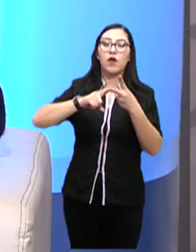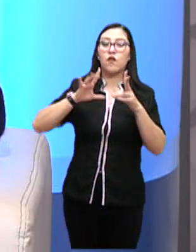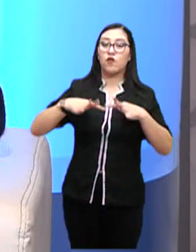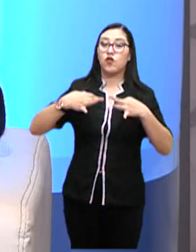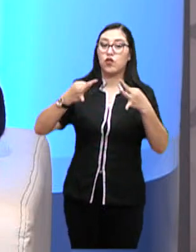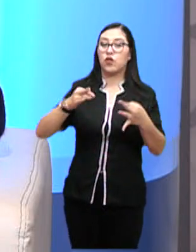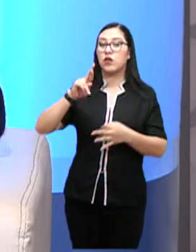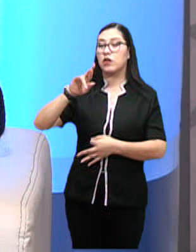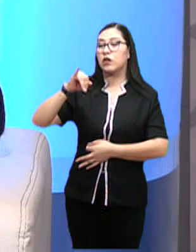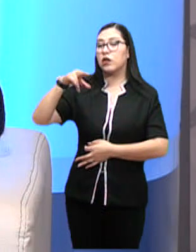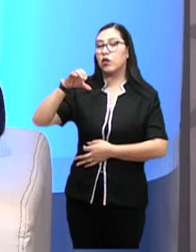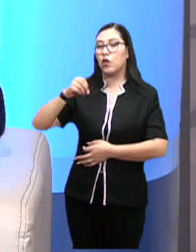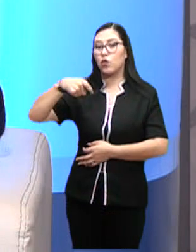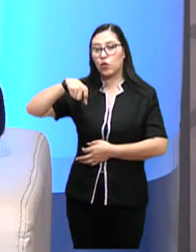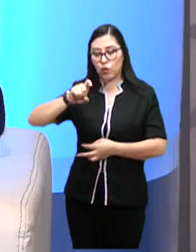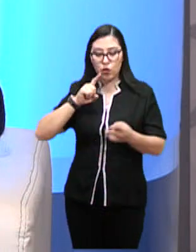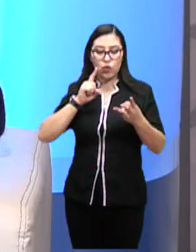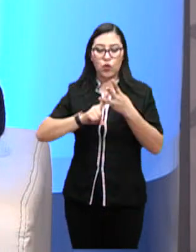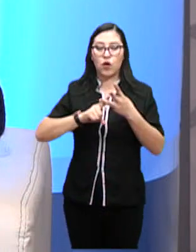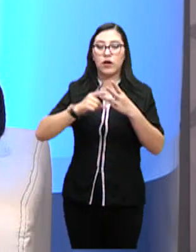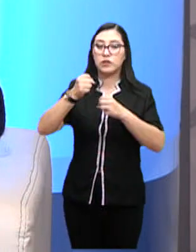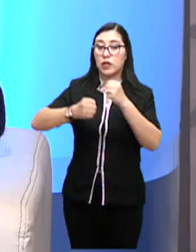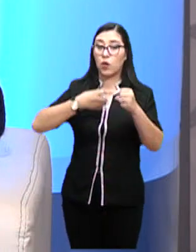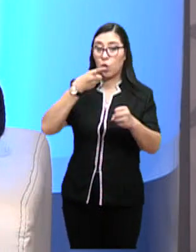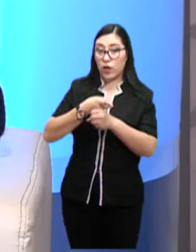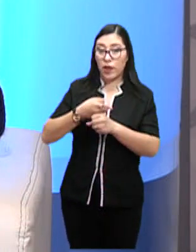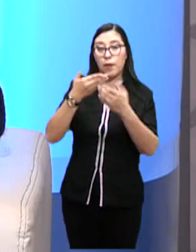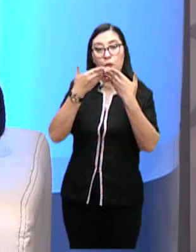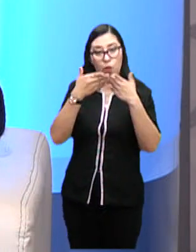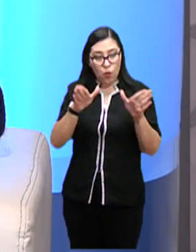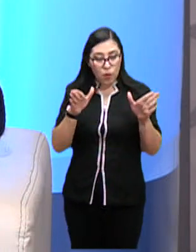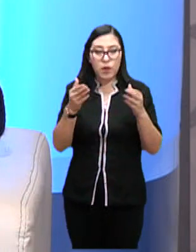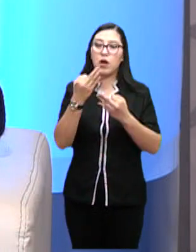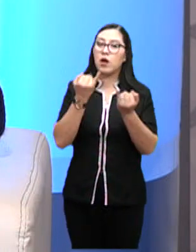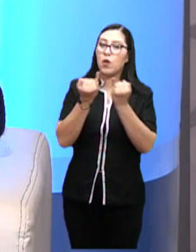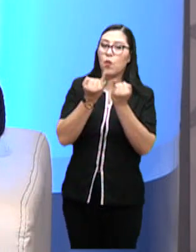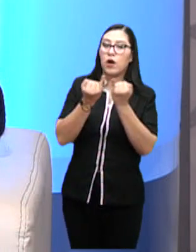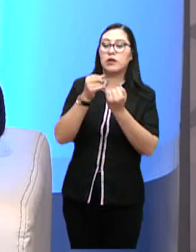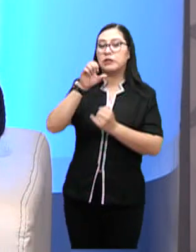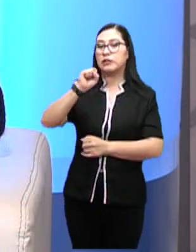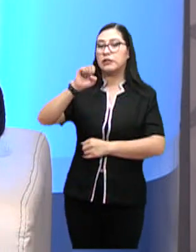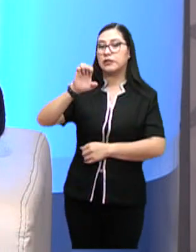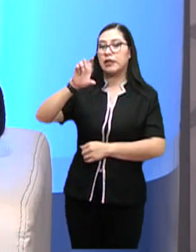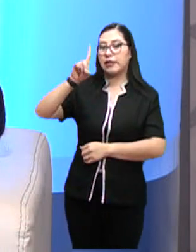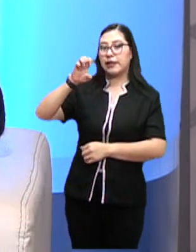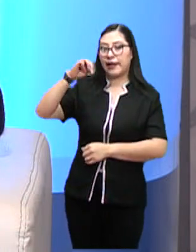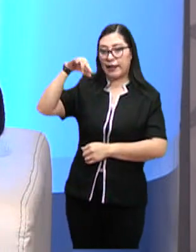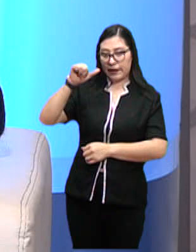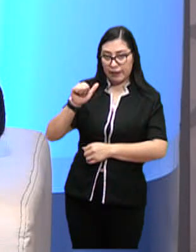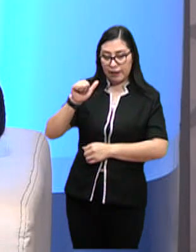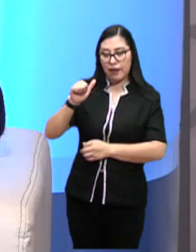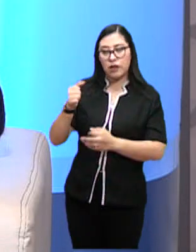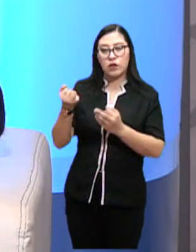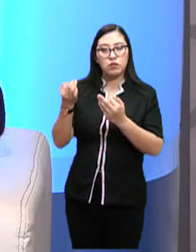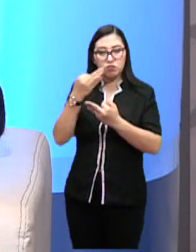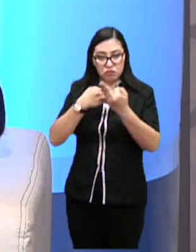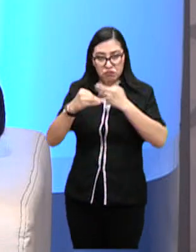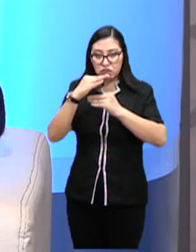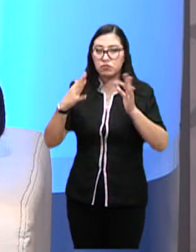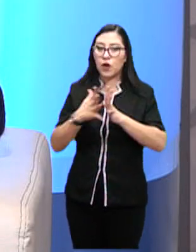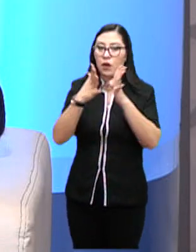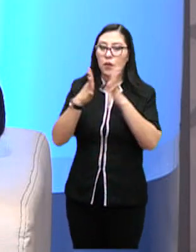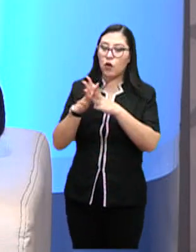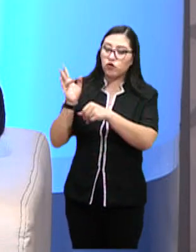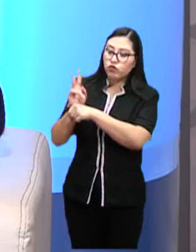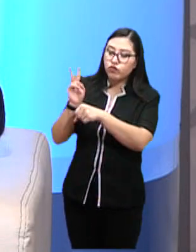la Dirección de Seguridad Pública. La anuencia la da precisamente la Secretaría de Defensa Nacional y precisamente estaremos haciendo